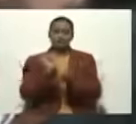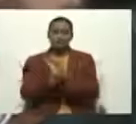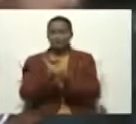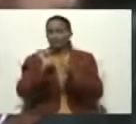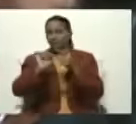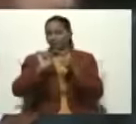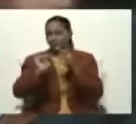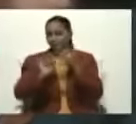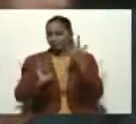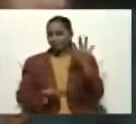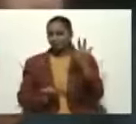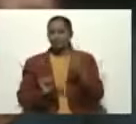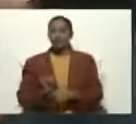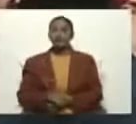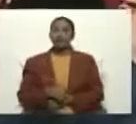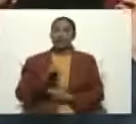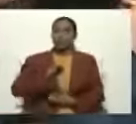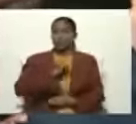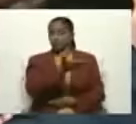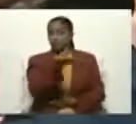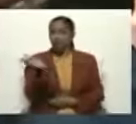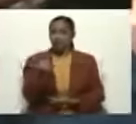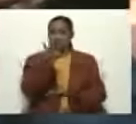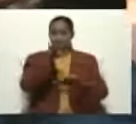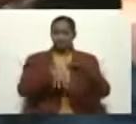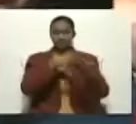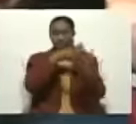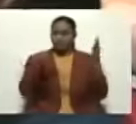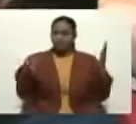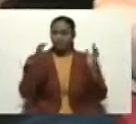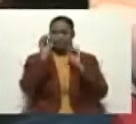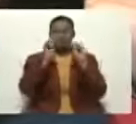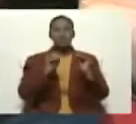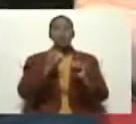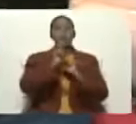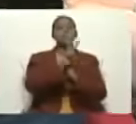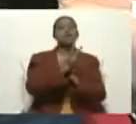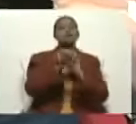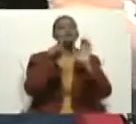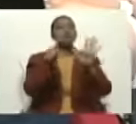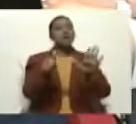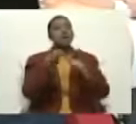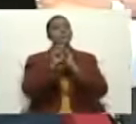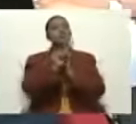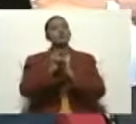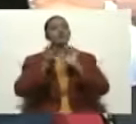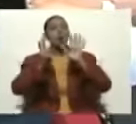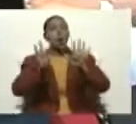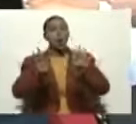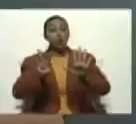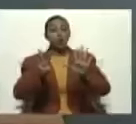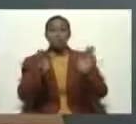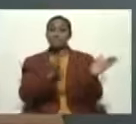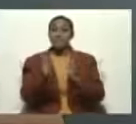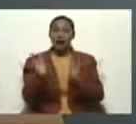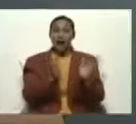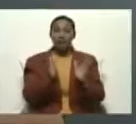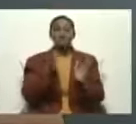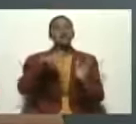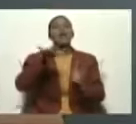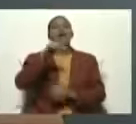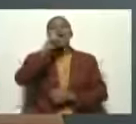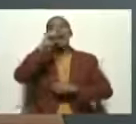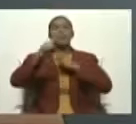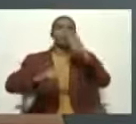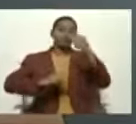ahora organizar sus agendas para entre el 26 y 28 de marzo del año 2025 viajen a nuestro país